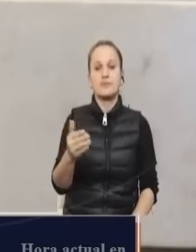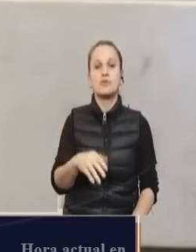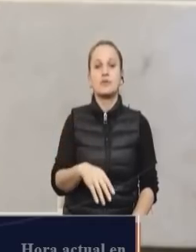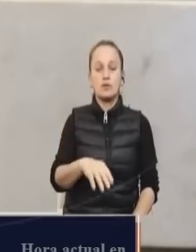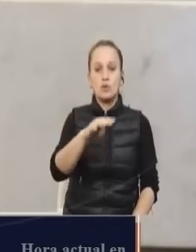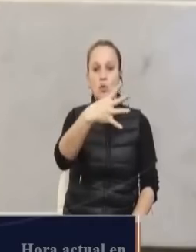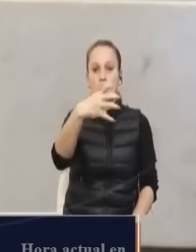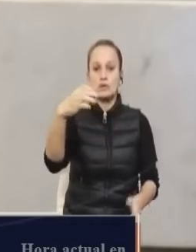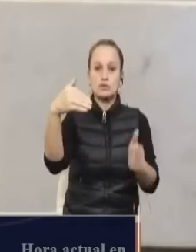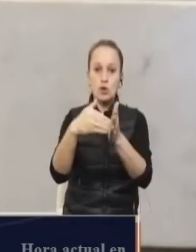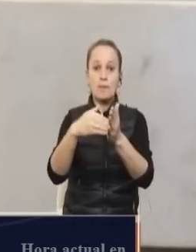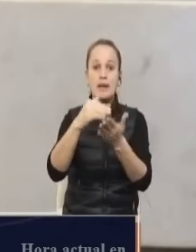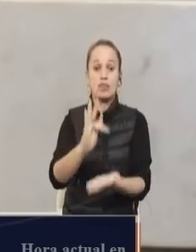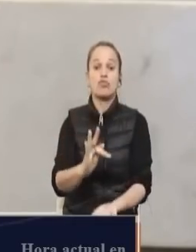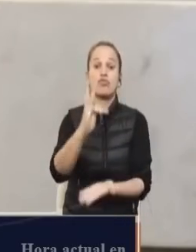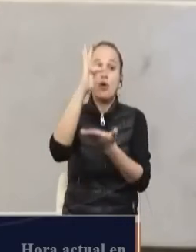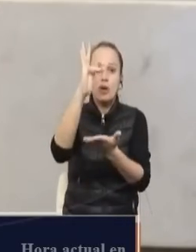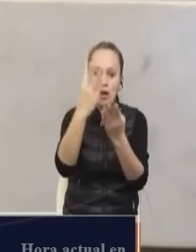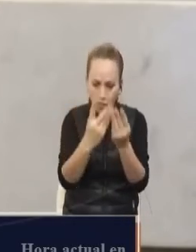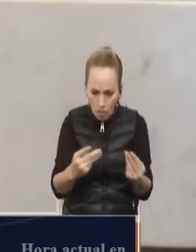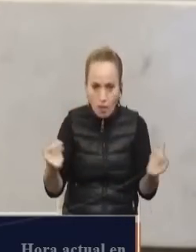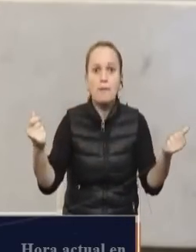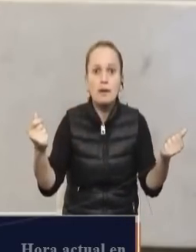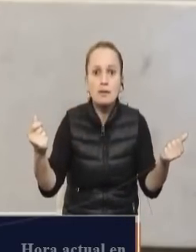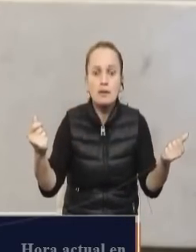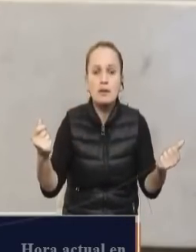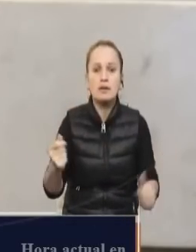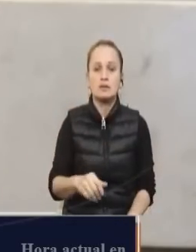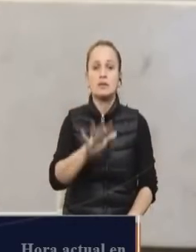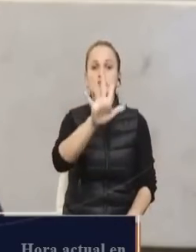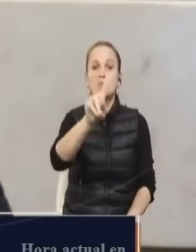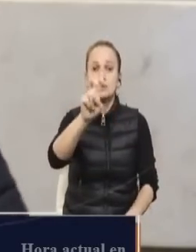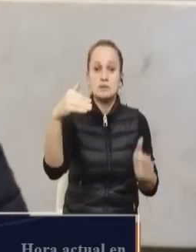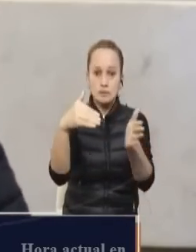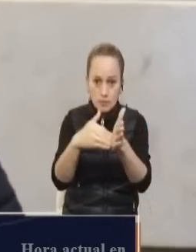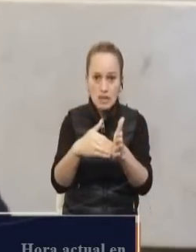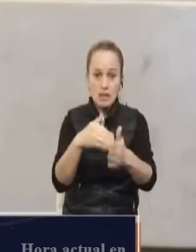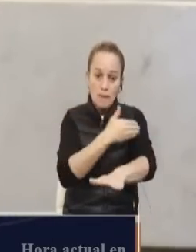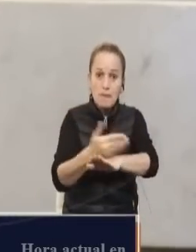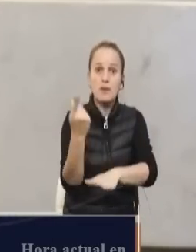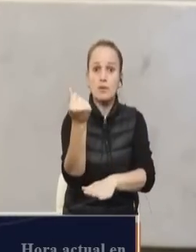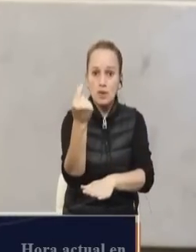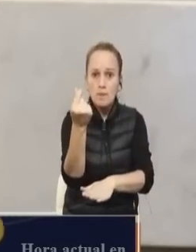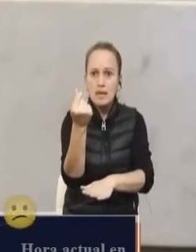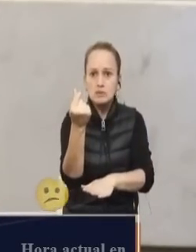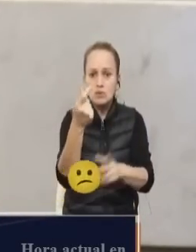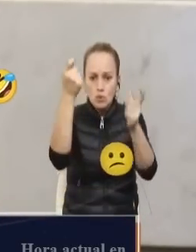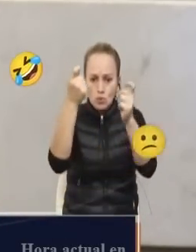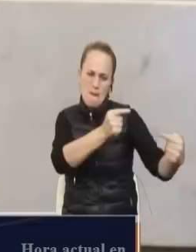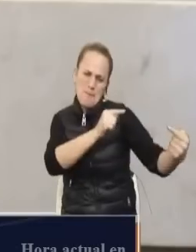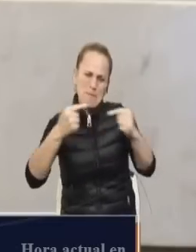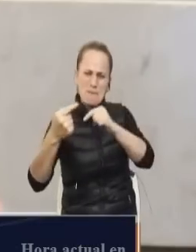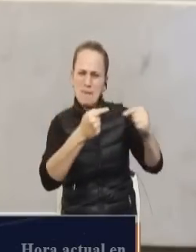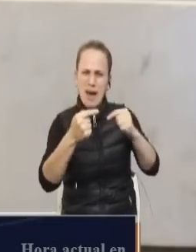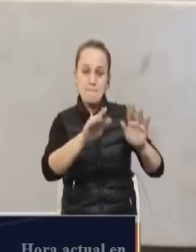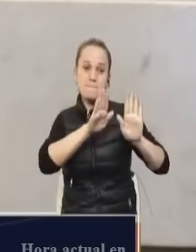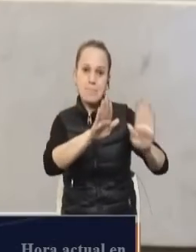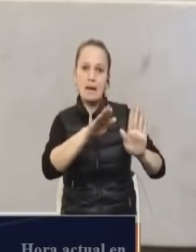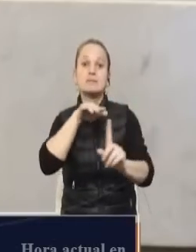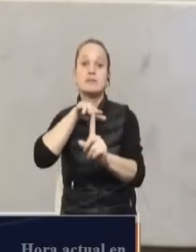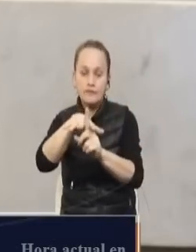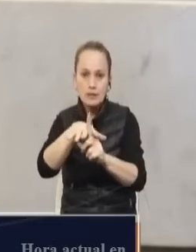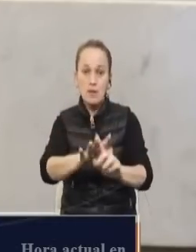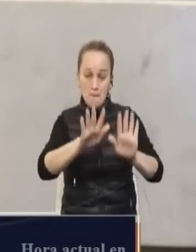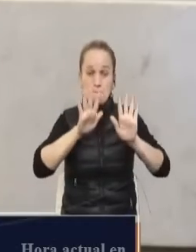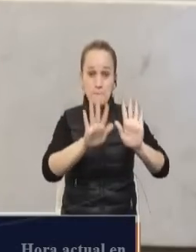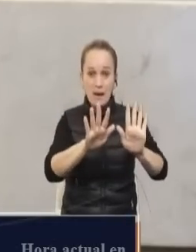más de 400.000 toneladas se han perdido, más de 57.000 millones de pesos debido a estos paros.